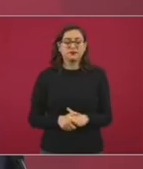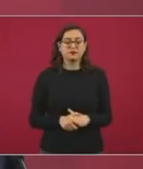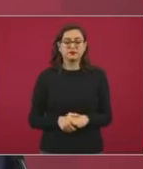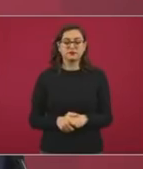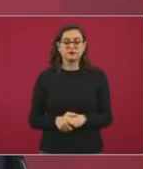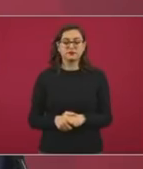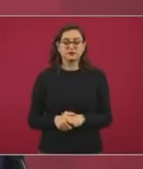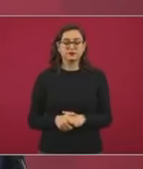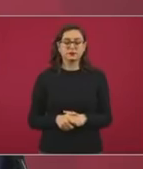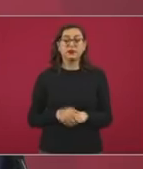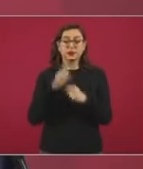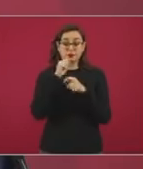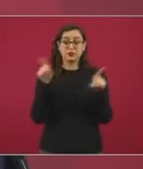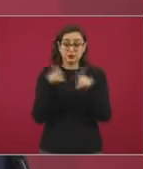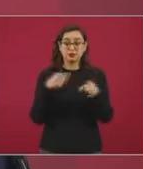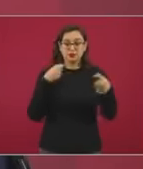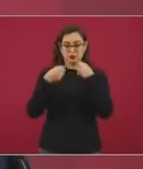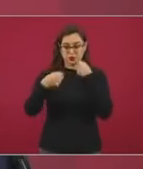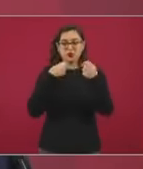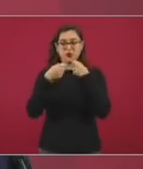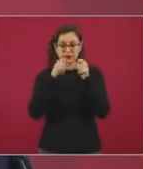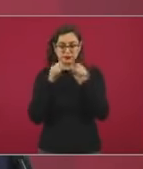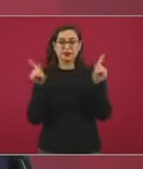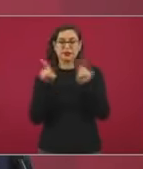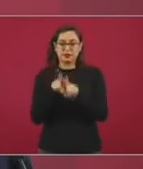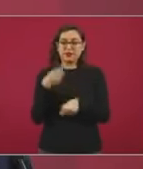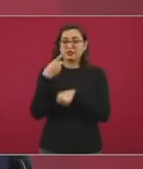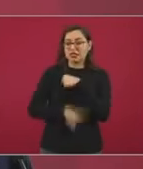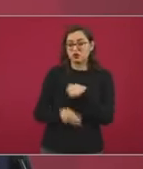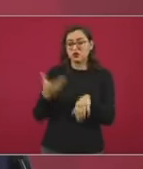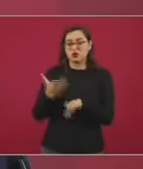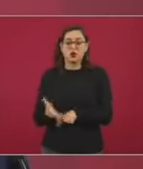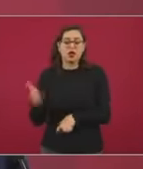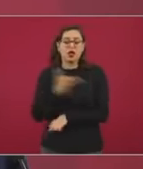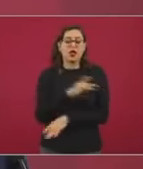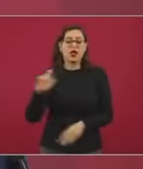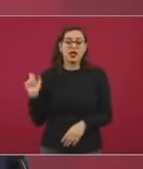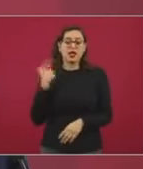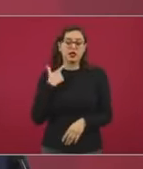hasta de periodistas afectados por el régimen